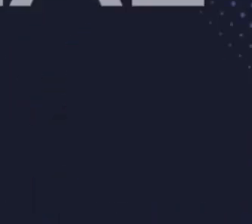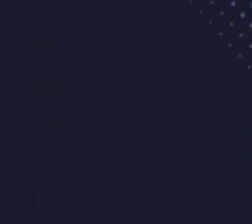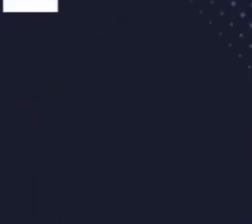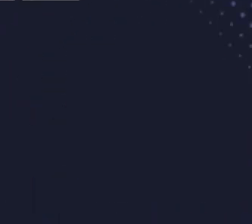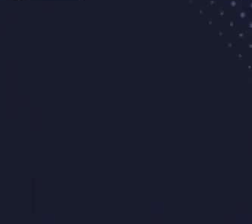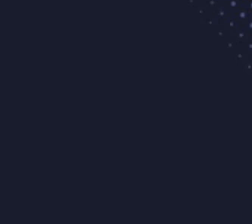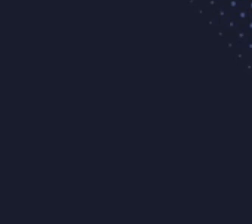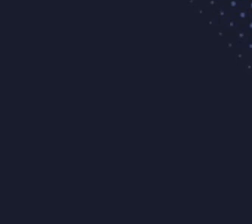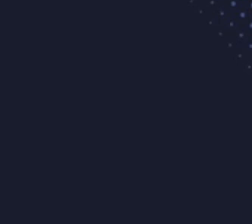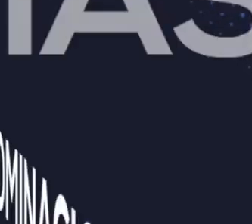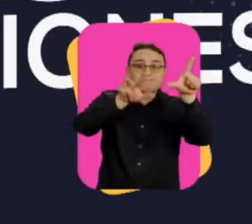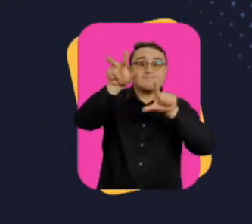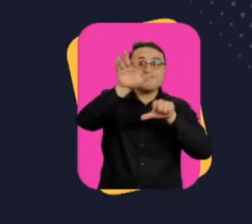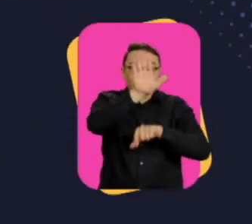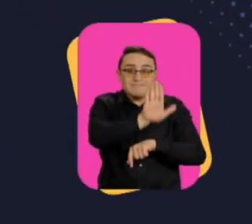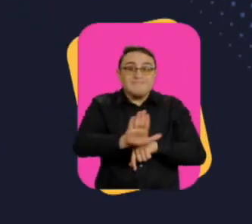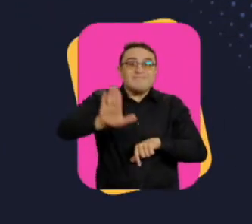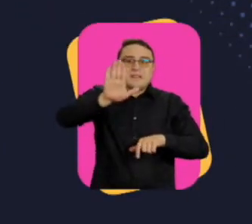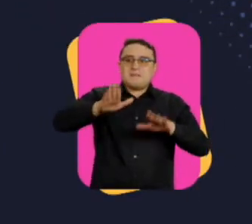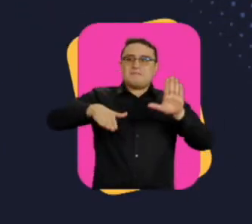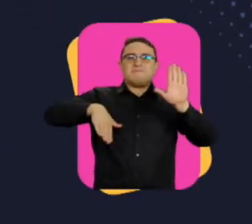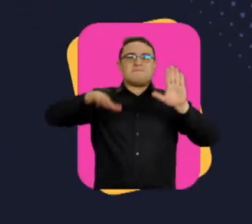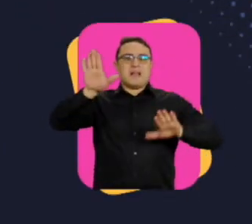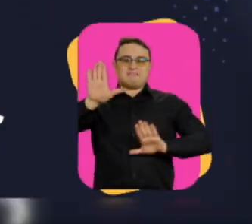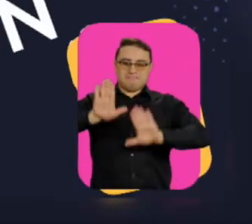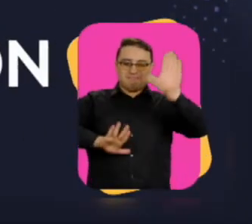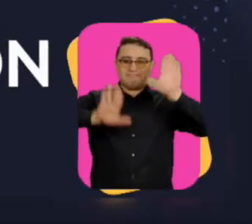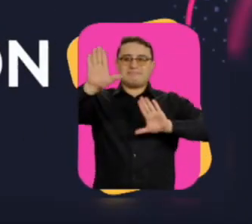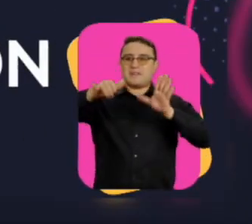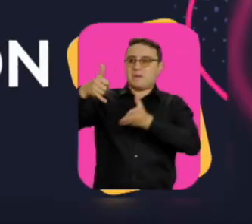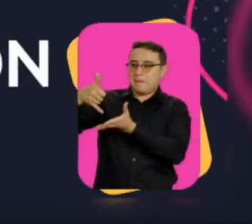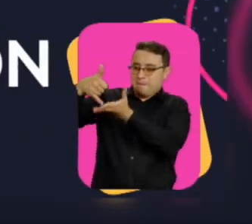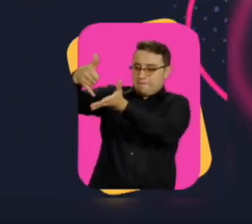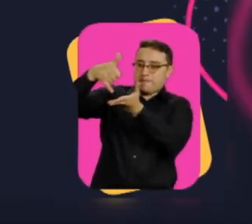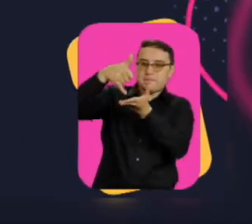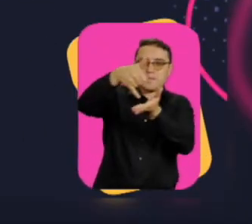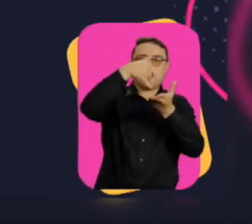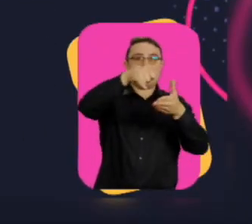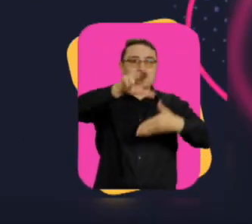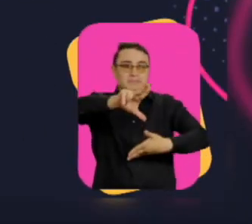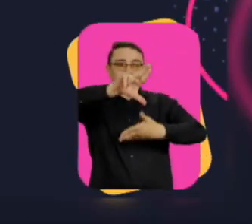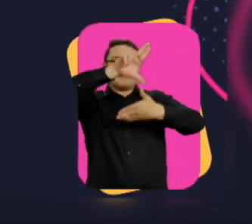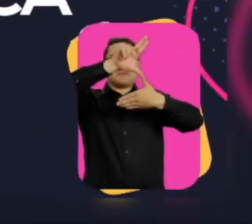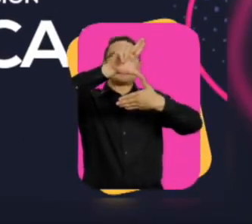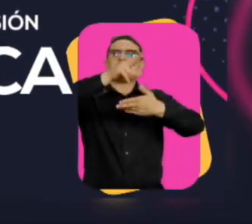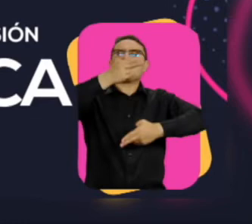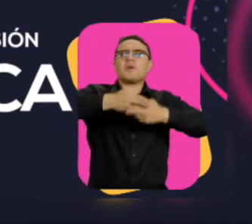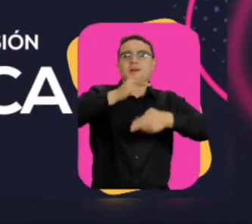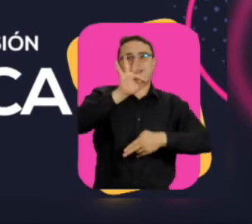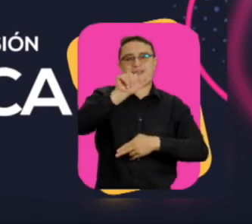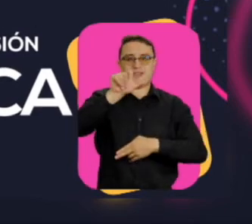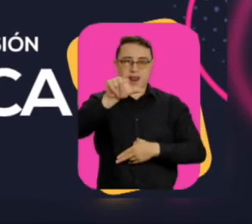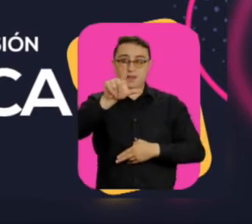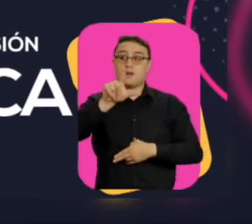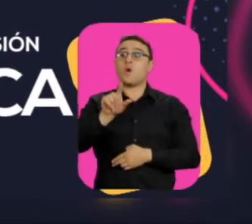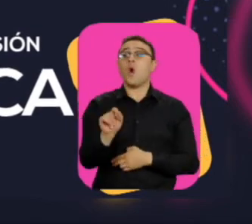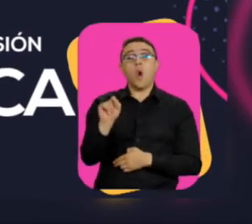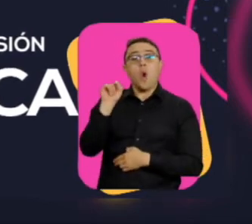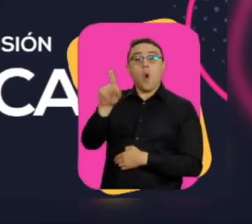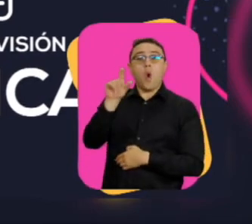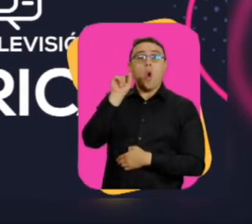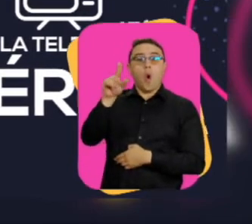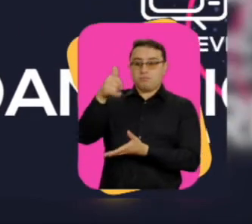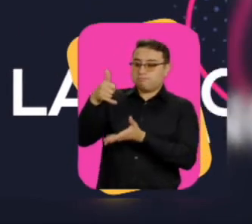Fuimos el canal regional con más nominaciones en los premios de la televisión de Latinoamérica, los premios TAL, 11 en